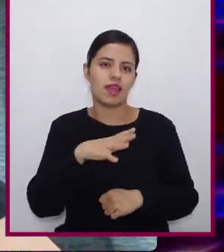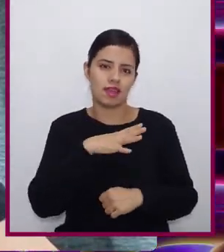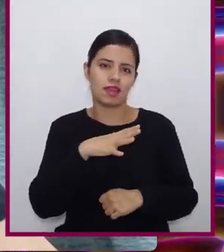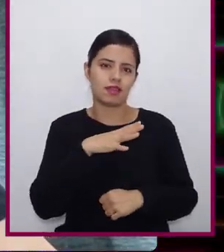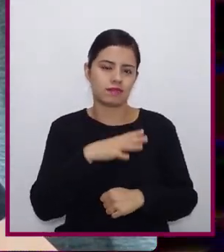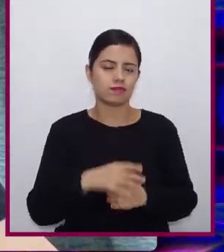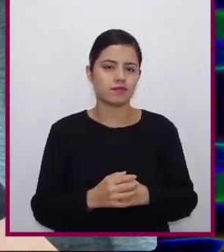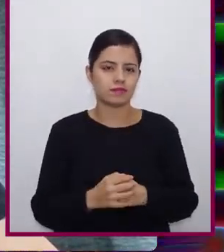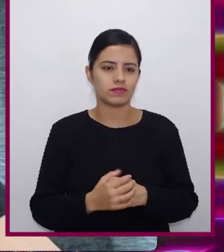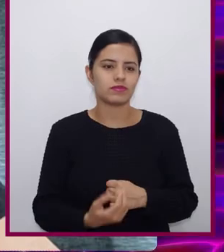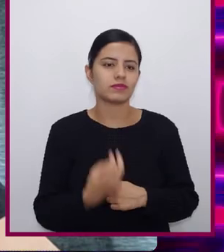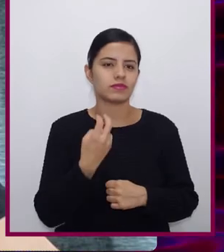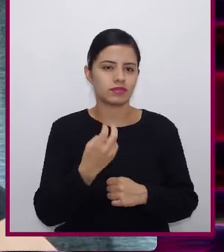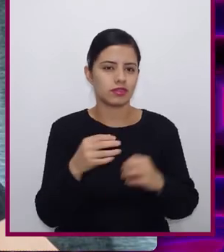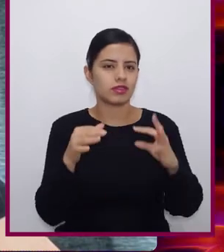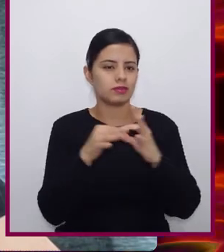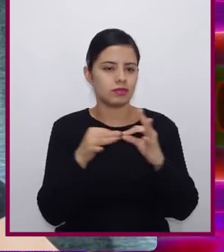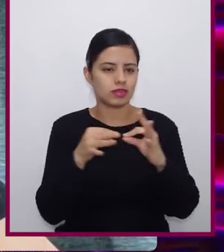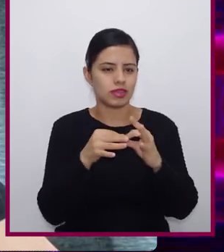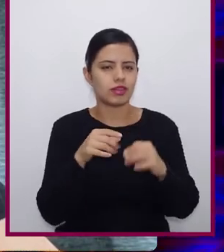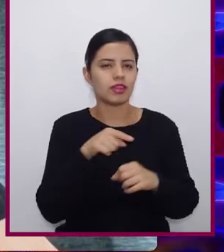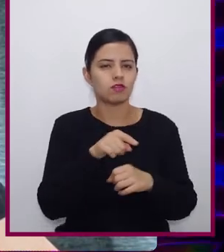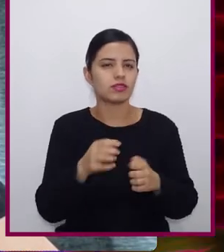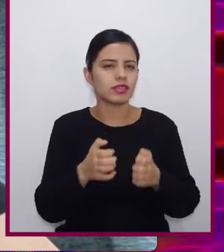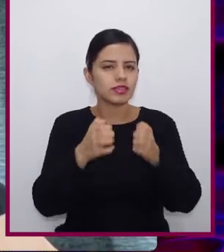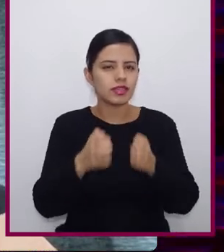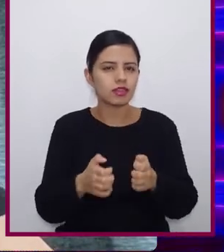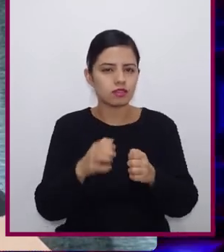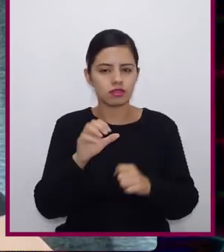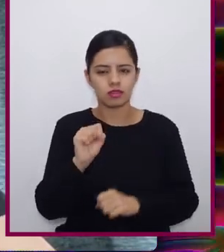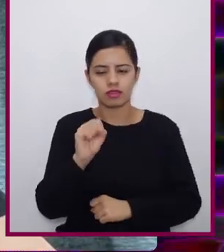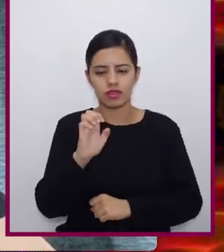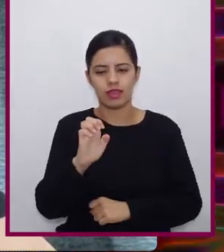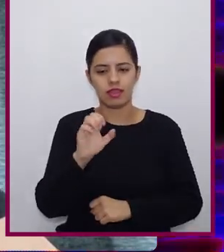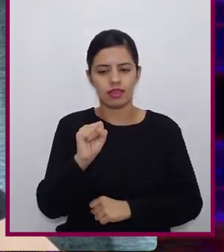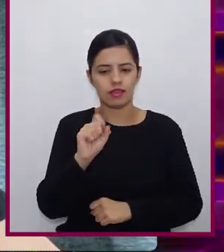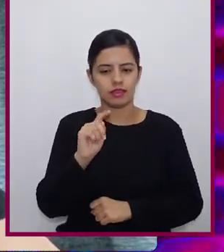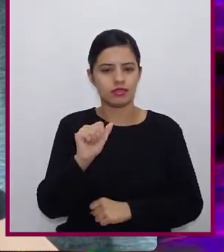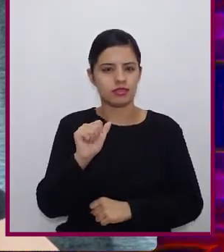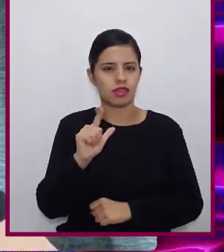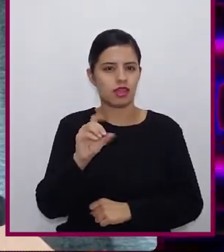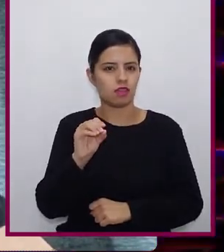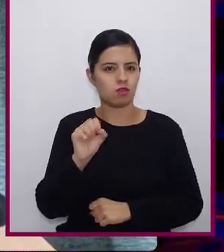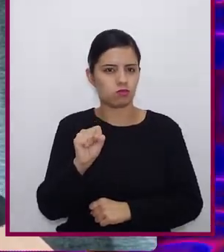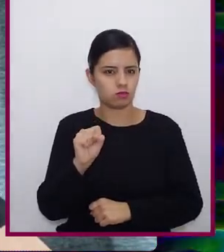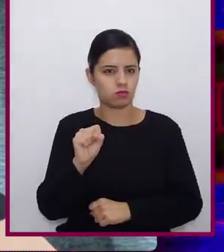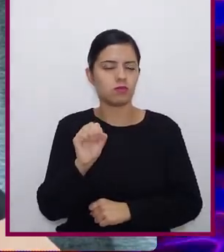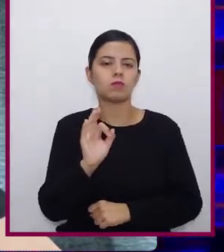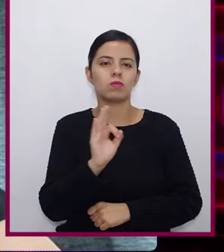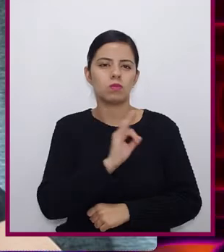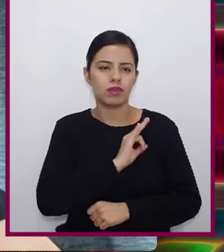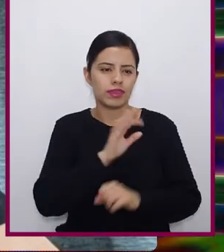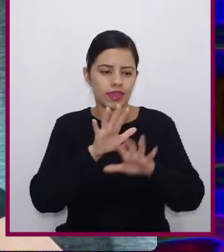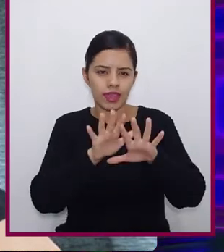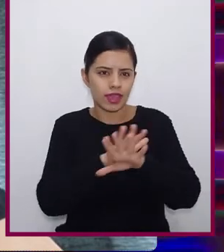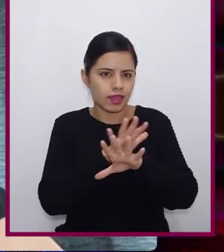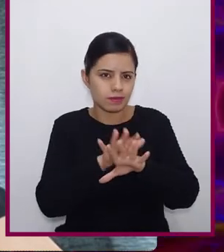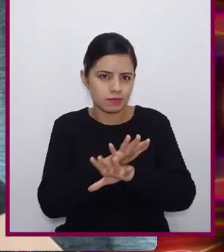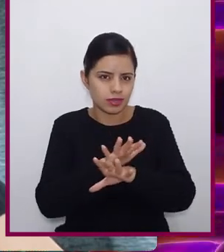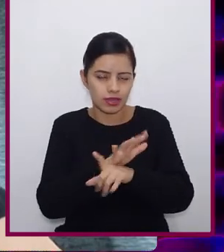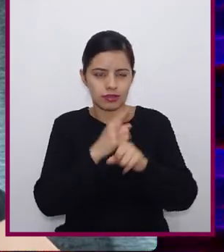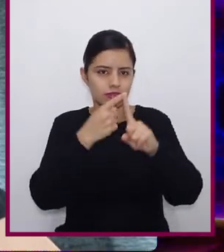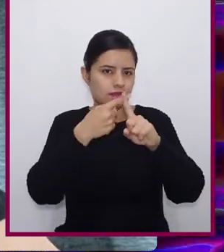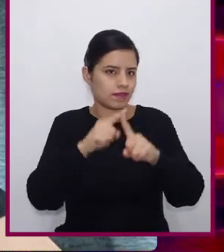objetos, de sus estados y de cómo estos estados pueden verse afectados de acuerdo a ciertas